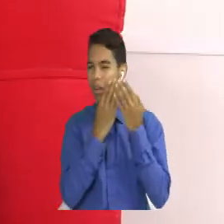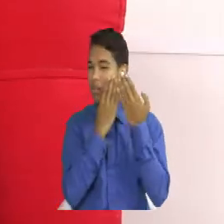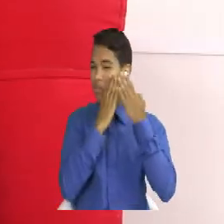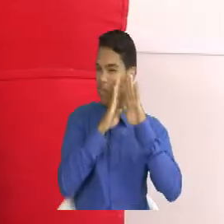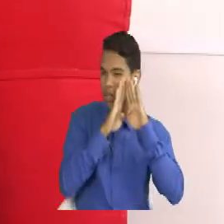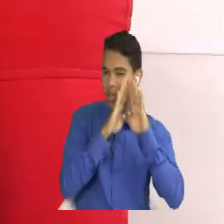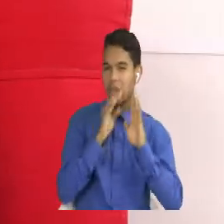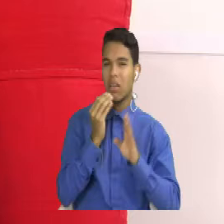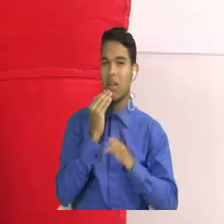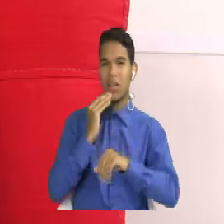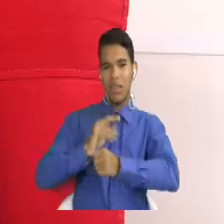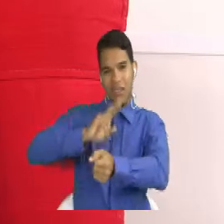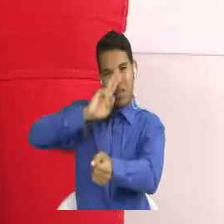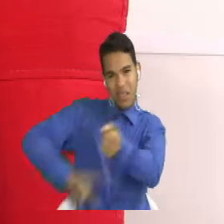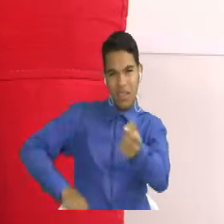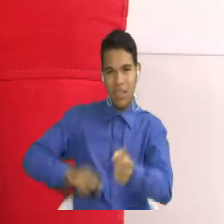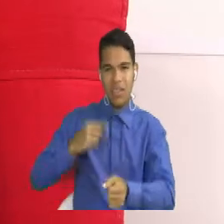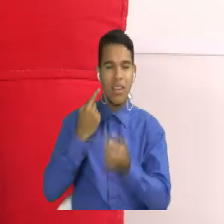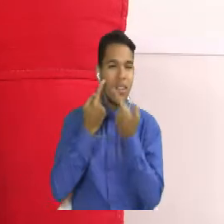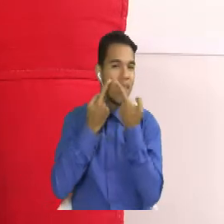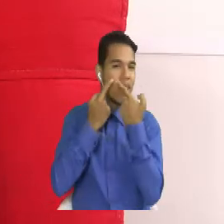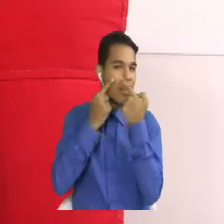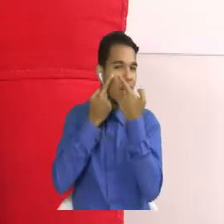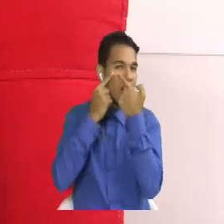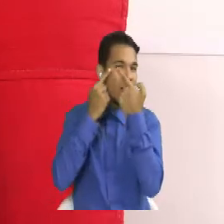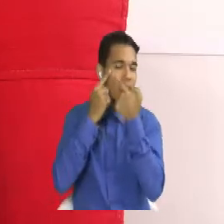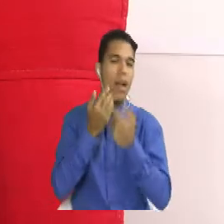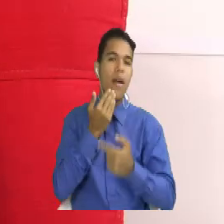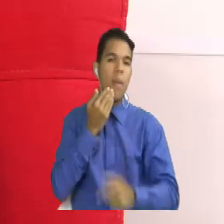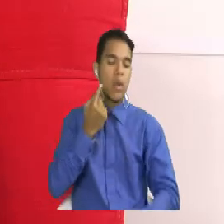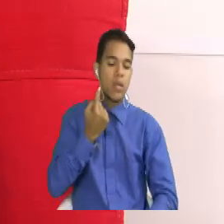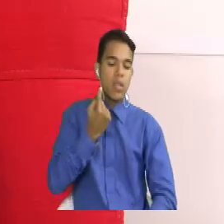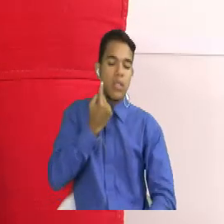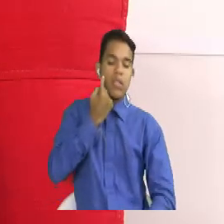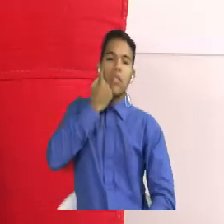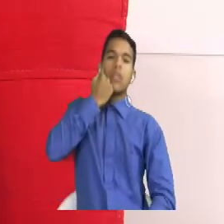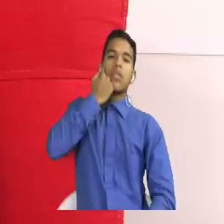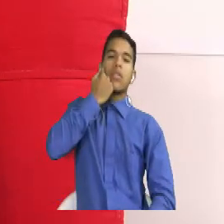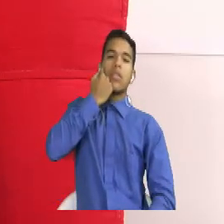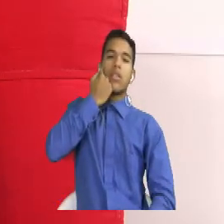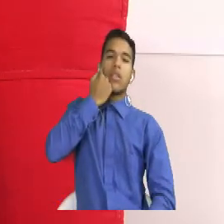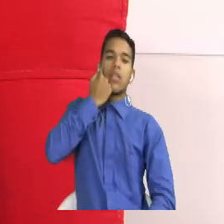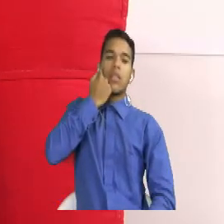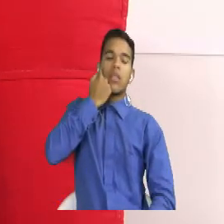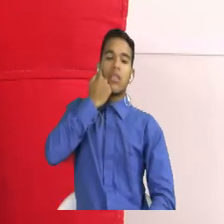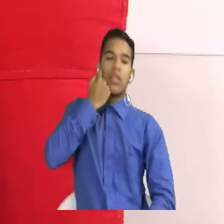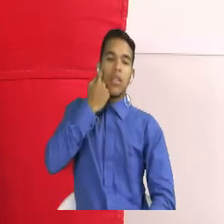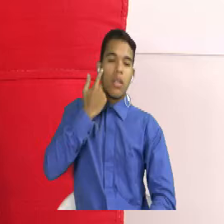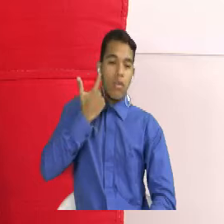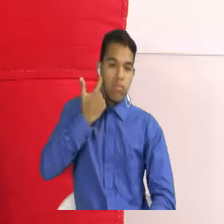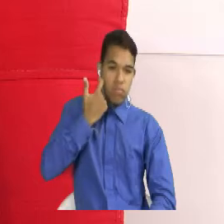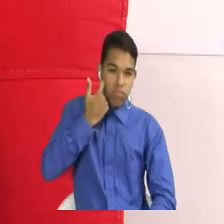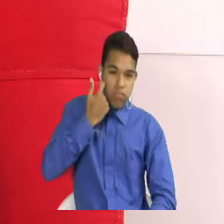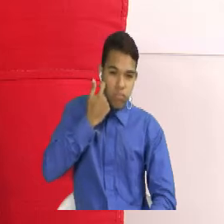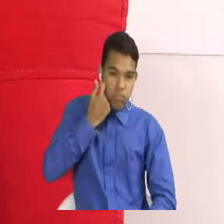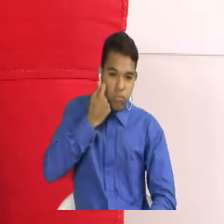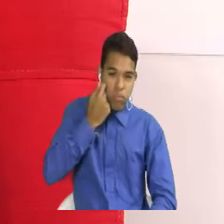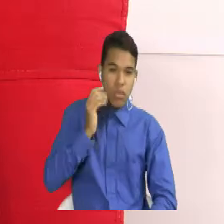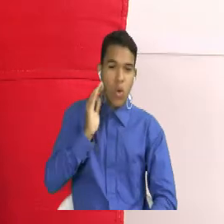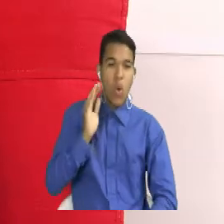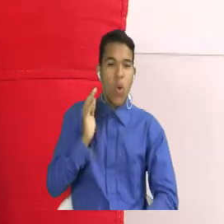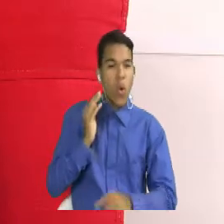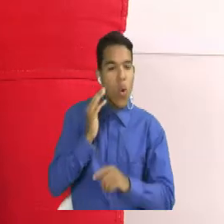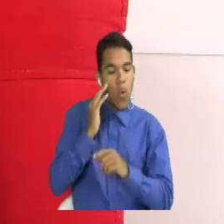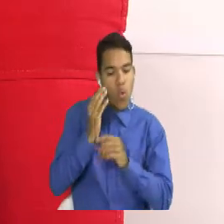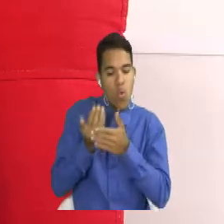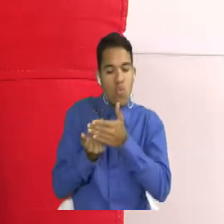cicatrices ayuda a que cuando penetre la agujita rompa el tejido epitelial y empieza a hacer una cicatrización nueva, el